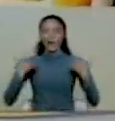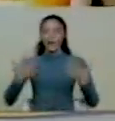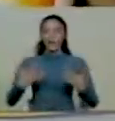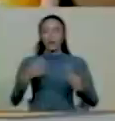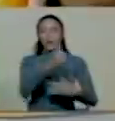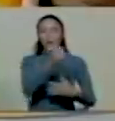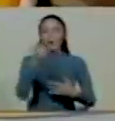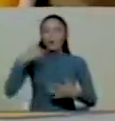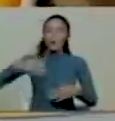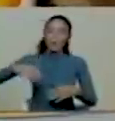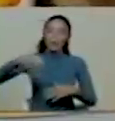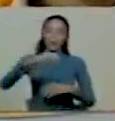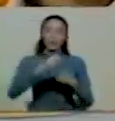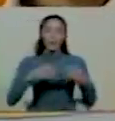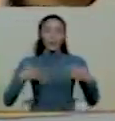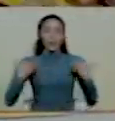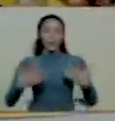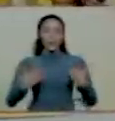¡Qué alegría!